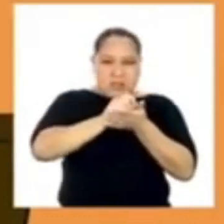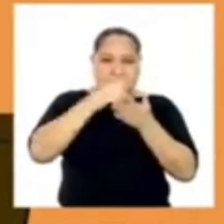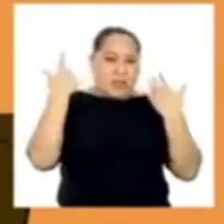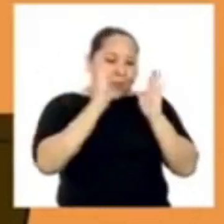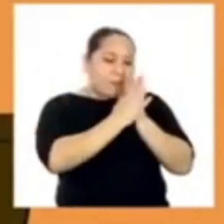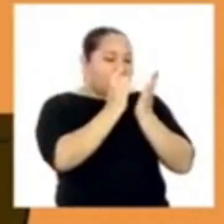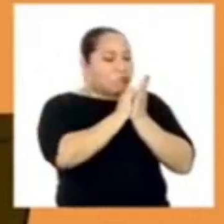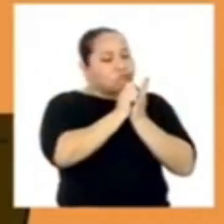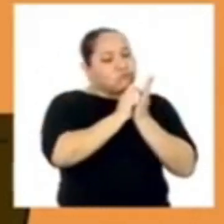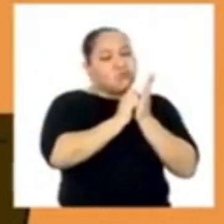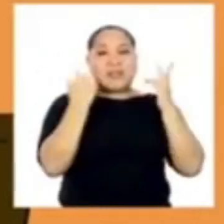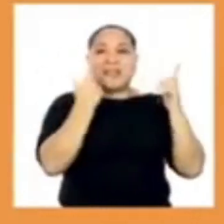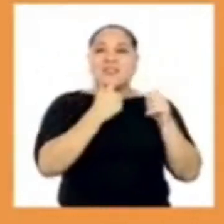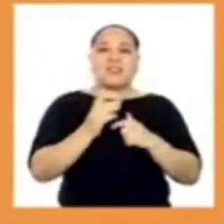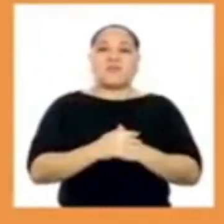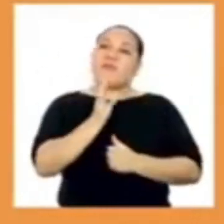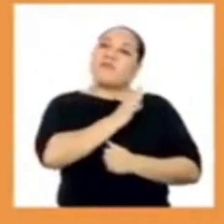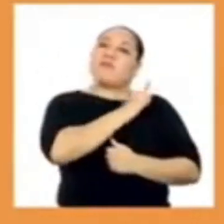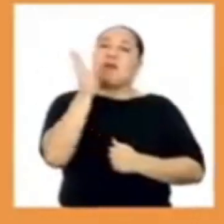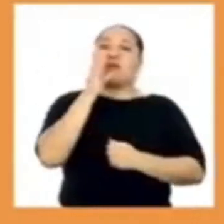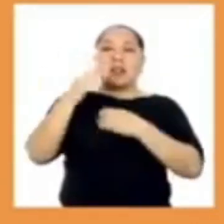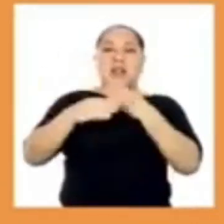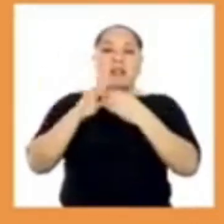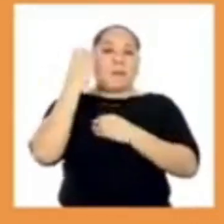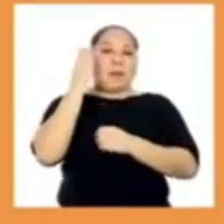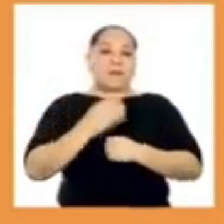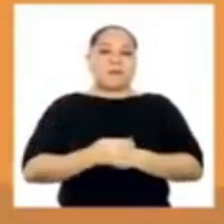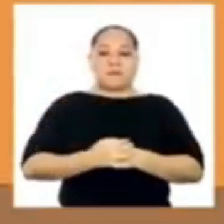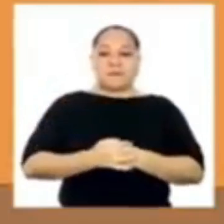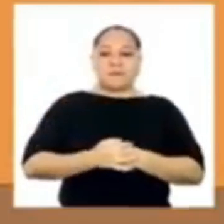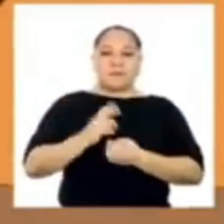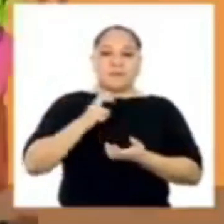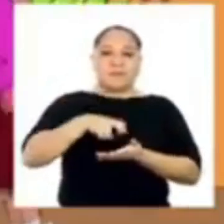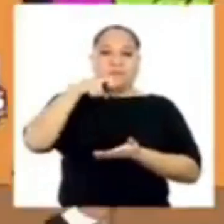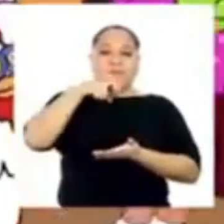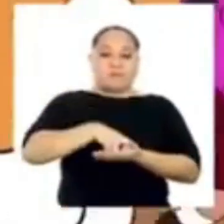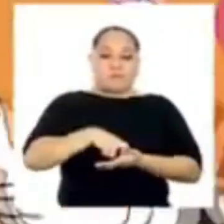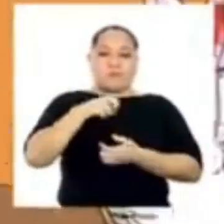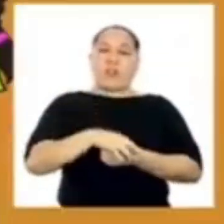investigada y anotado en mi cuaderno. Ahora, vamos al baño.